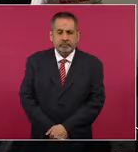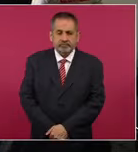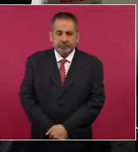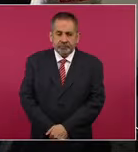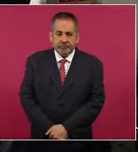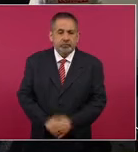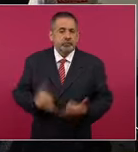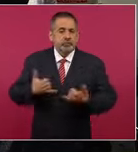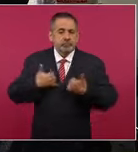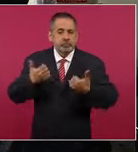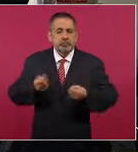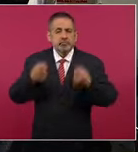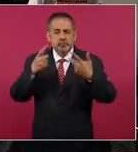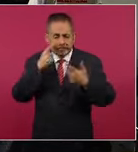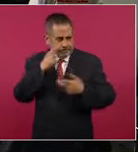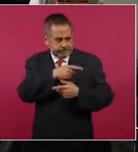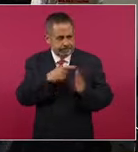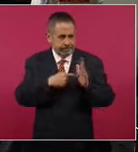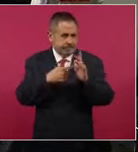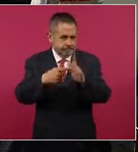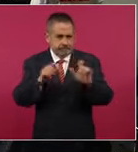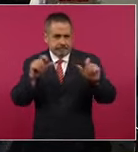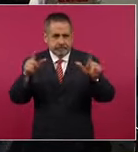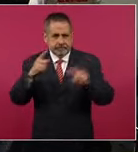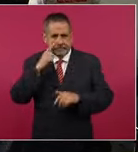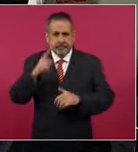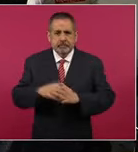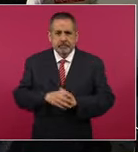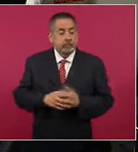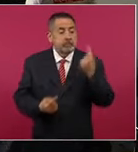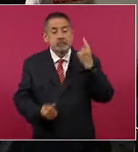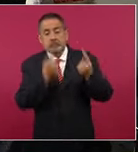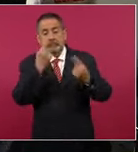Pero les molesta. Mire cómo me llama.